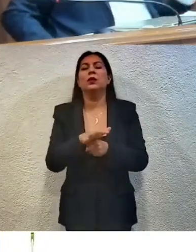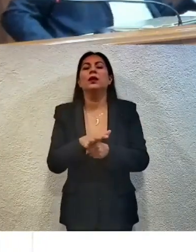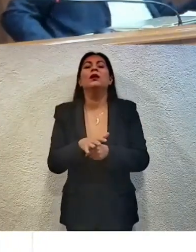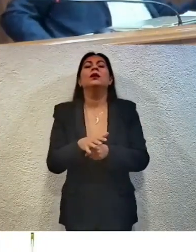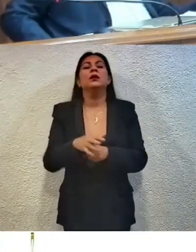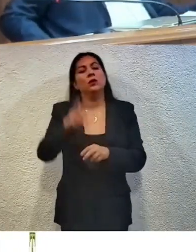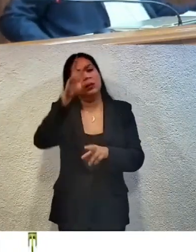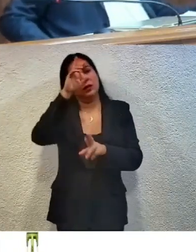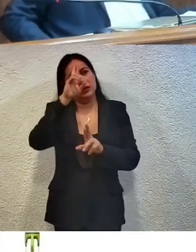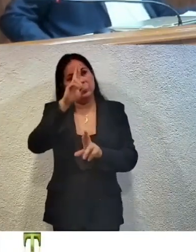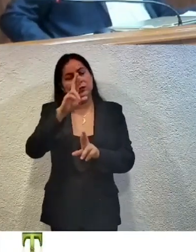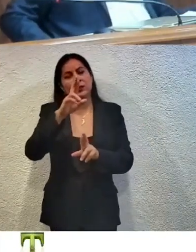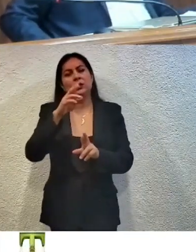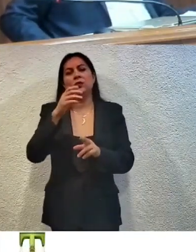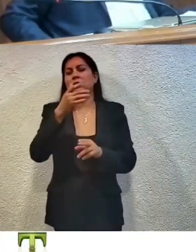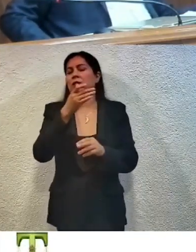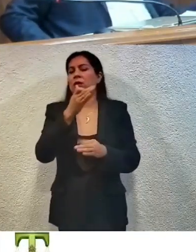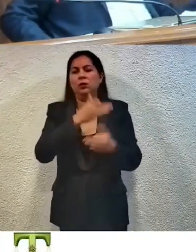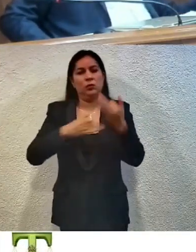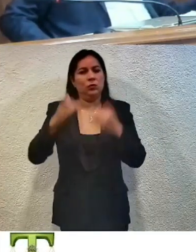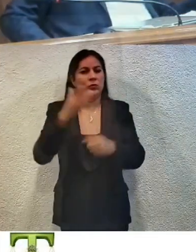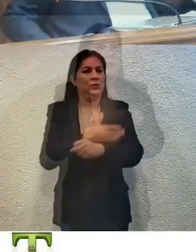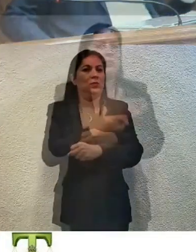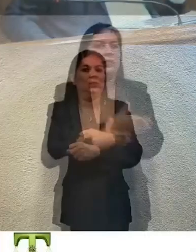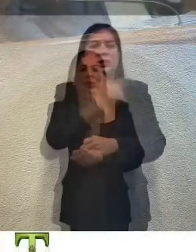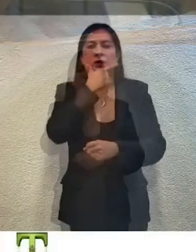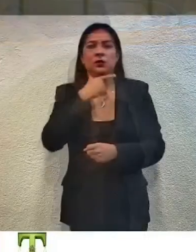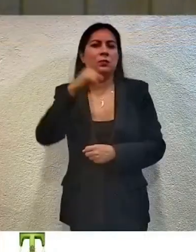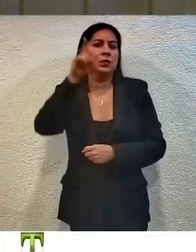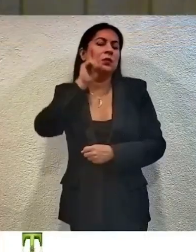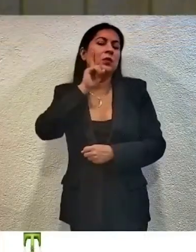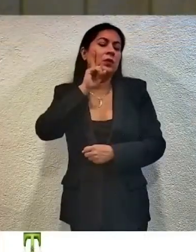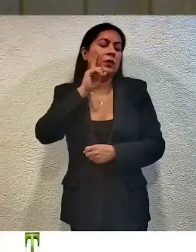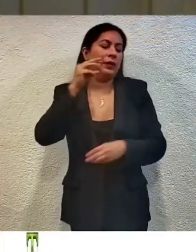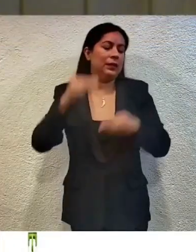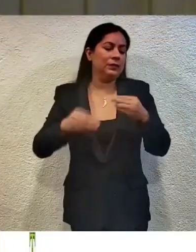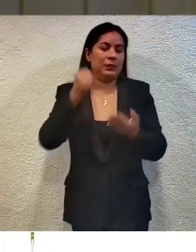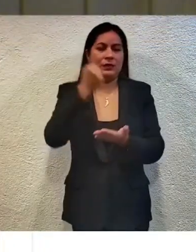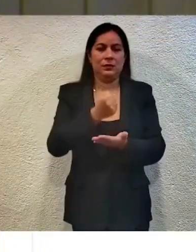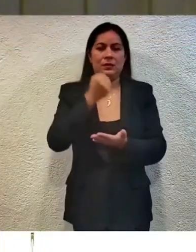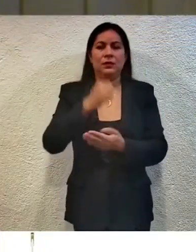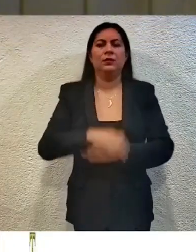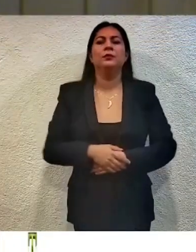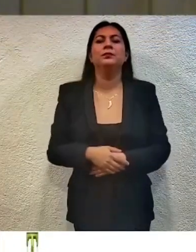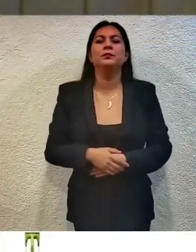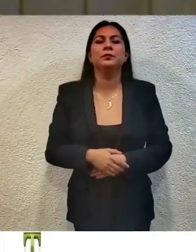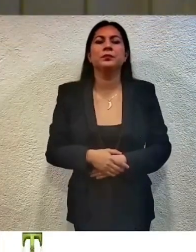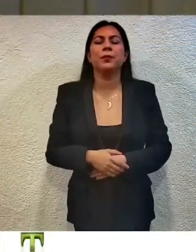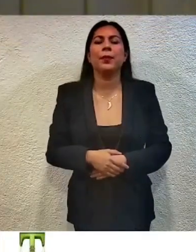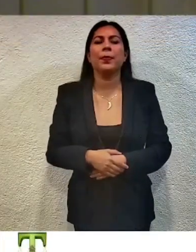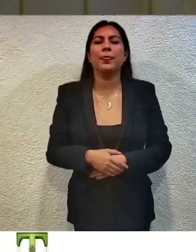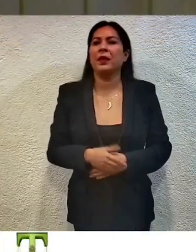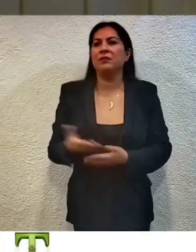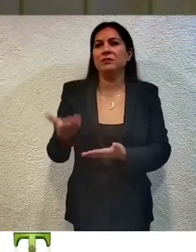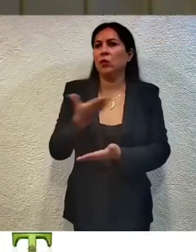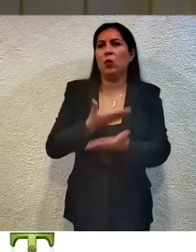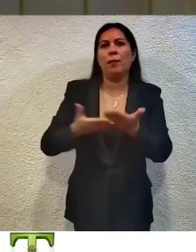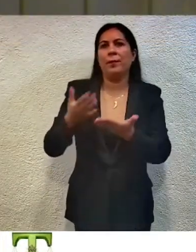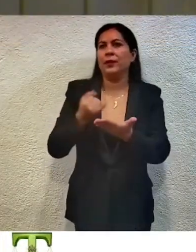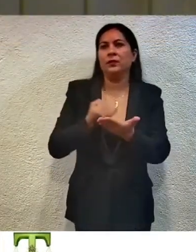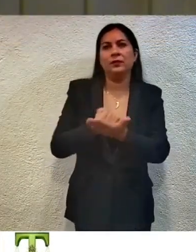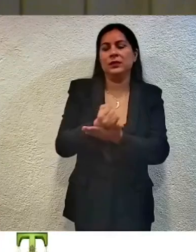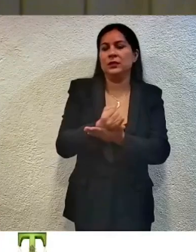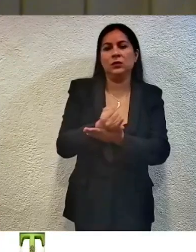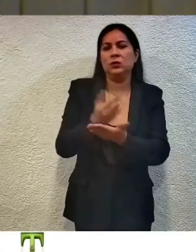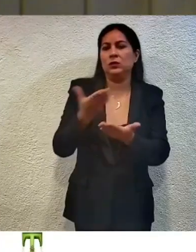el respeto que merecen mis compañeros y compañeras magistradas. No comparto esta decisión que se